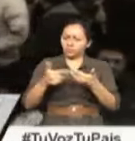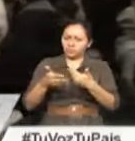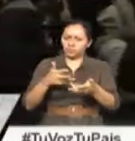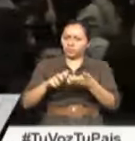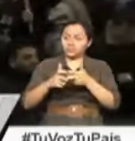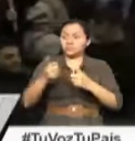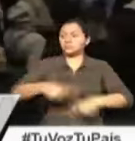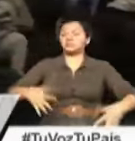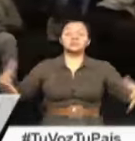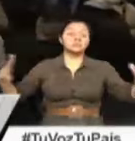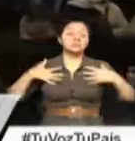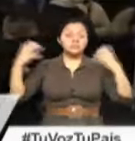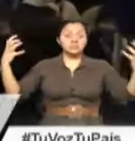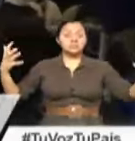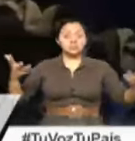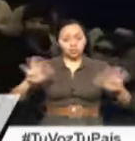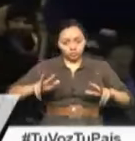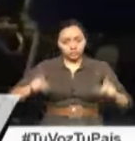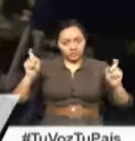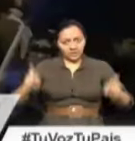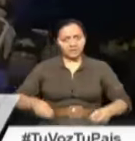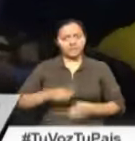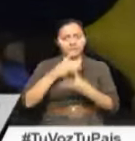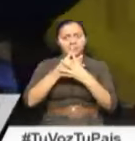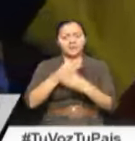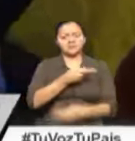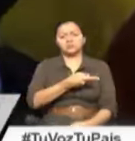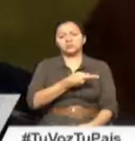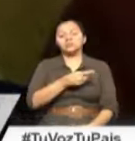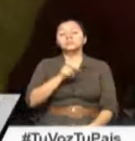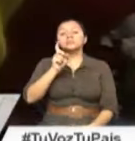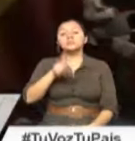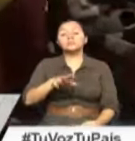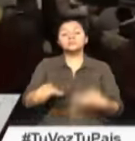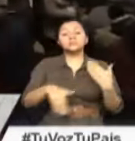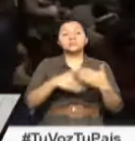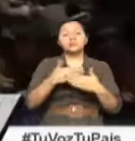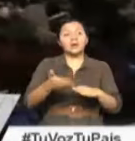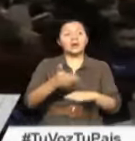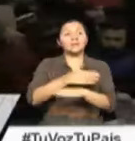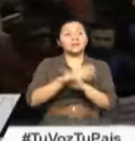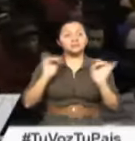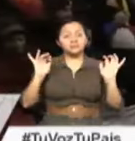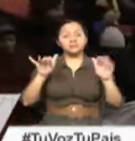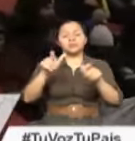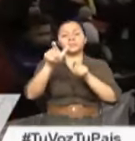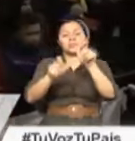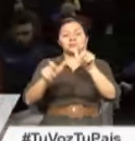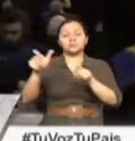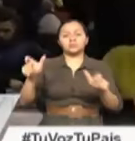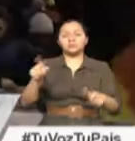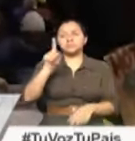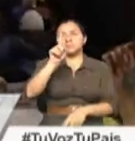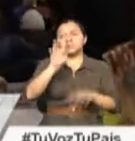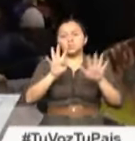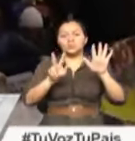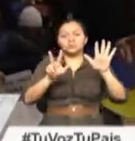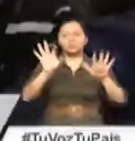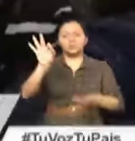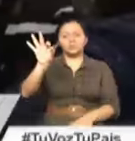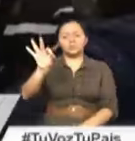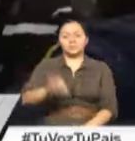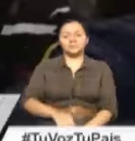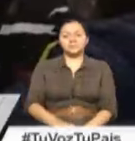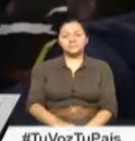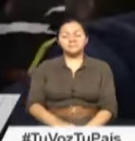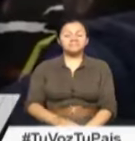consecutivos, los rumanos organizaron las mayores protestas que el país ha visto desde la caída del comunismo en 1989.